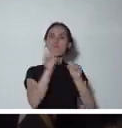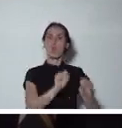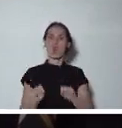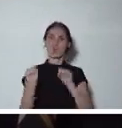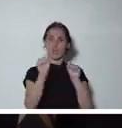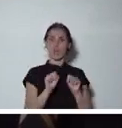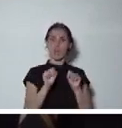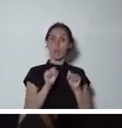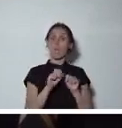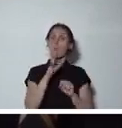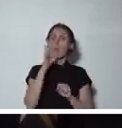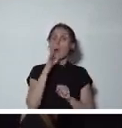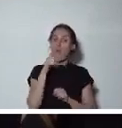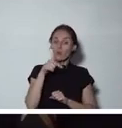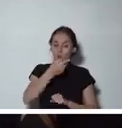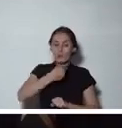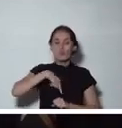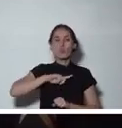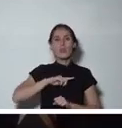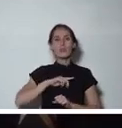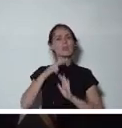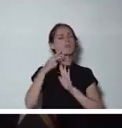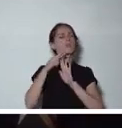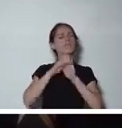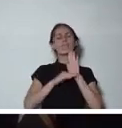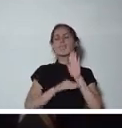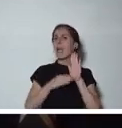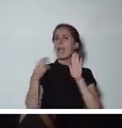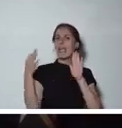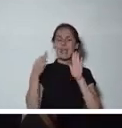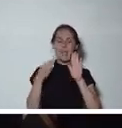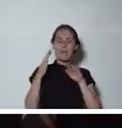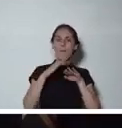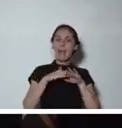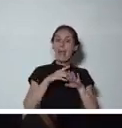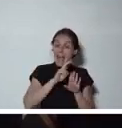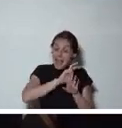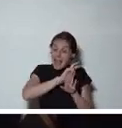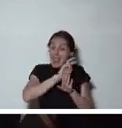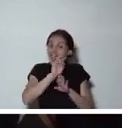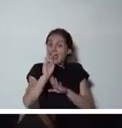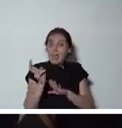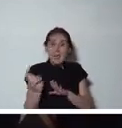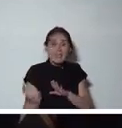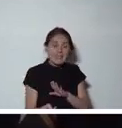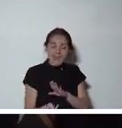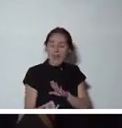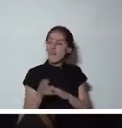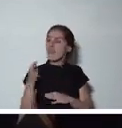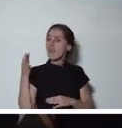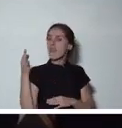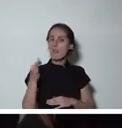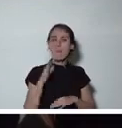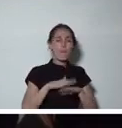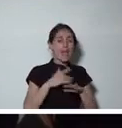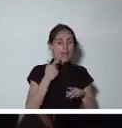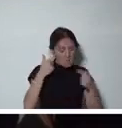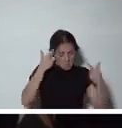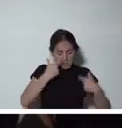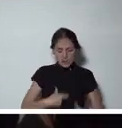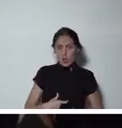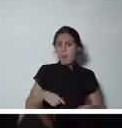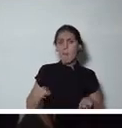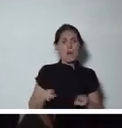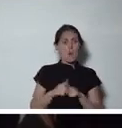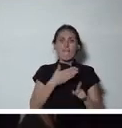tiene que ver con respetar la diversidad con garantizar que en nuestro país todo el mundo pueda ser quien quiera ser sin miedo sin culpa y sin ningún tipo